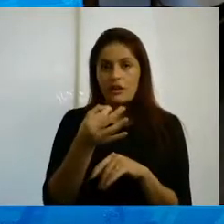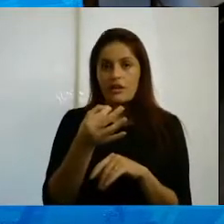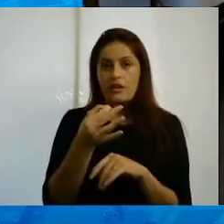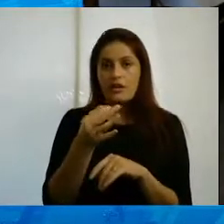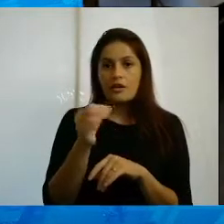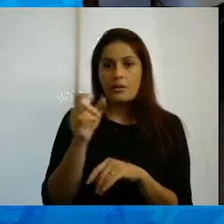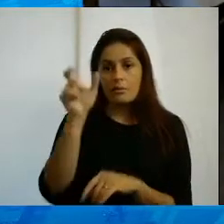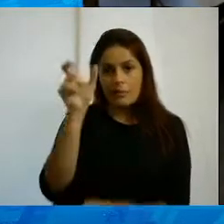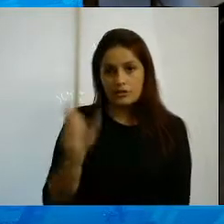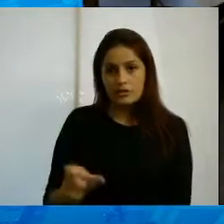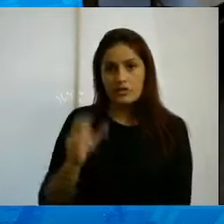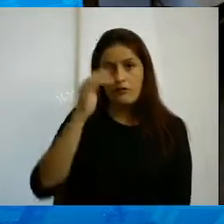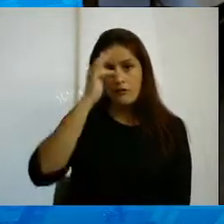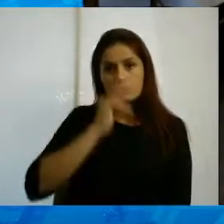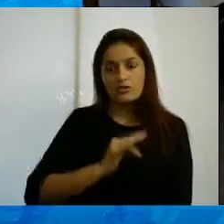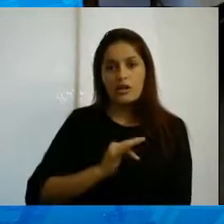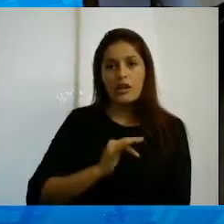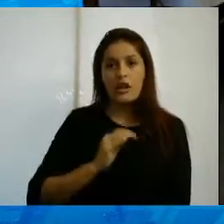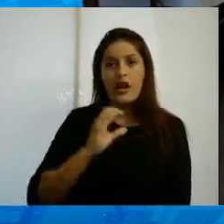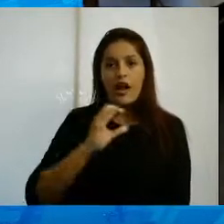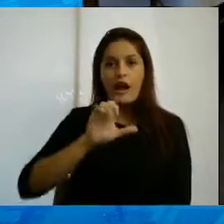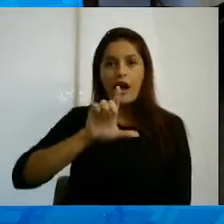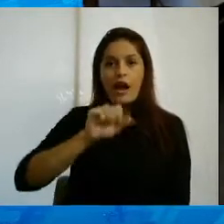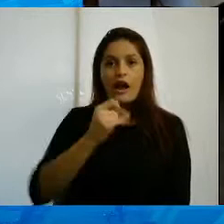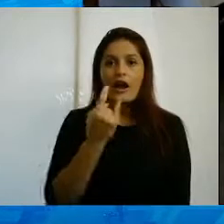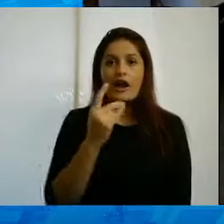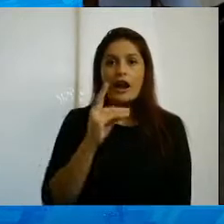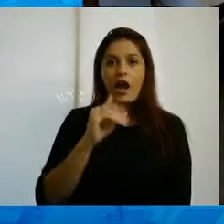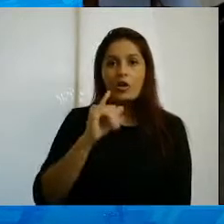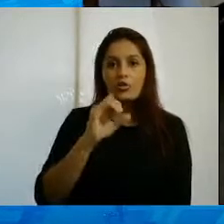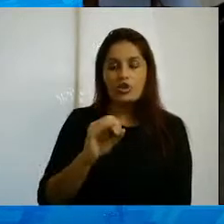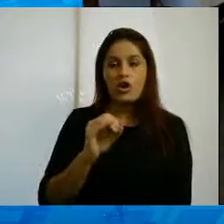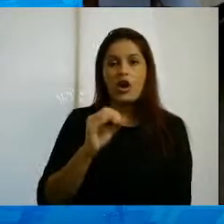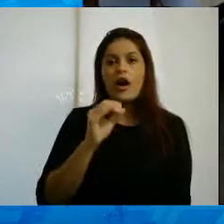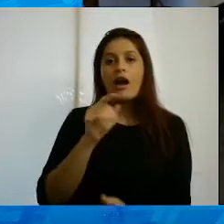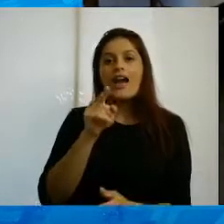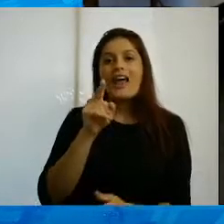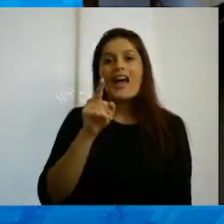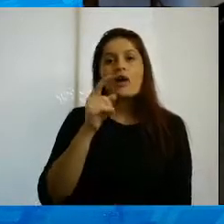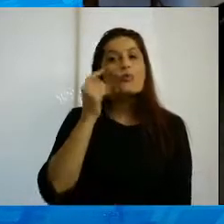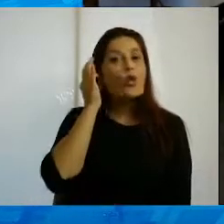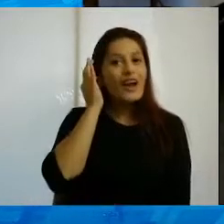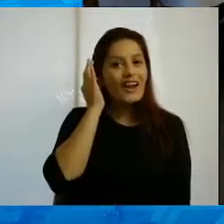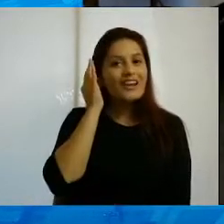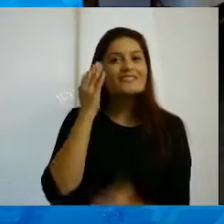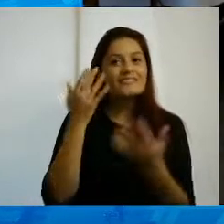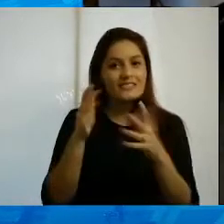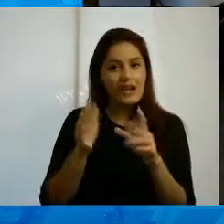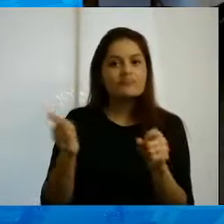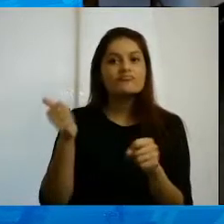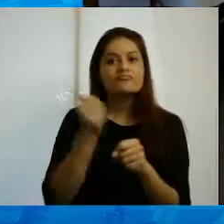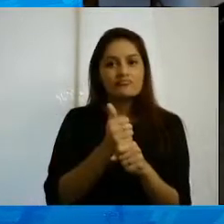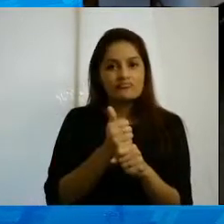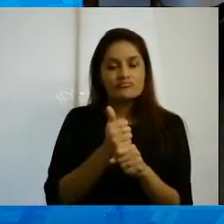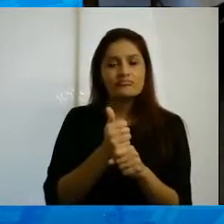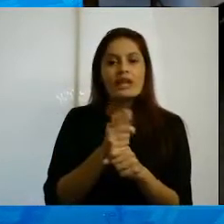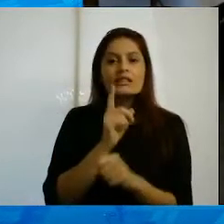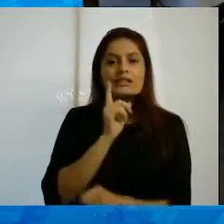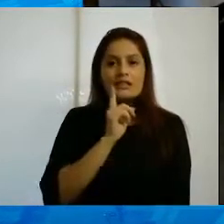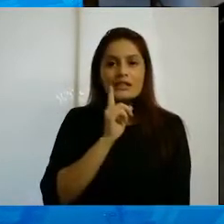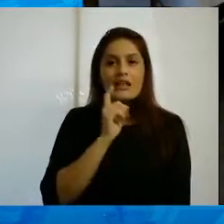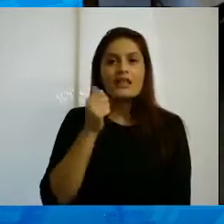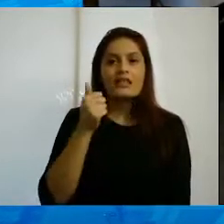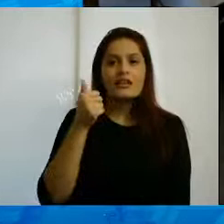funcionaria Claudia Chihuay fue directora subrogante hasta el jueves 31 y desde el viernes primero ya contamos con directora de asesoría